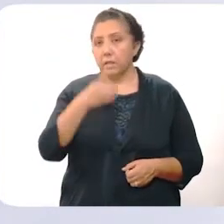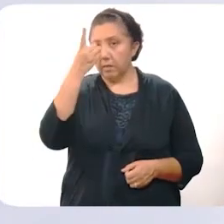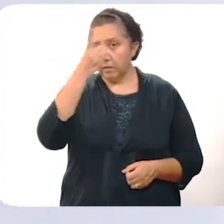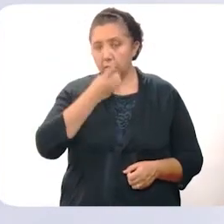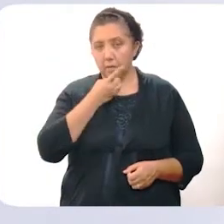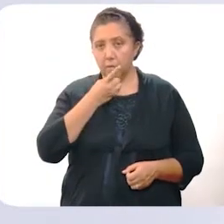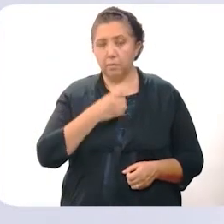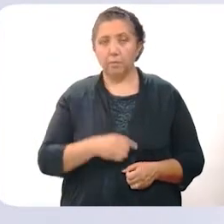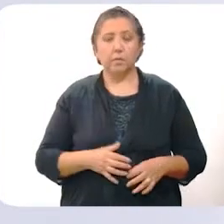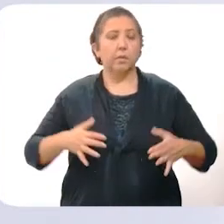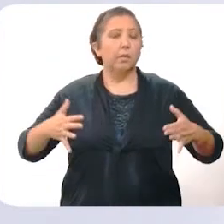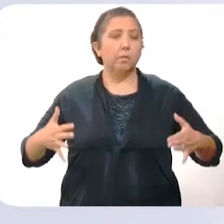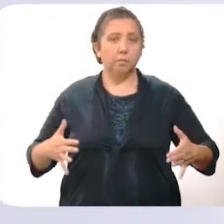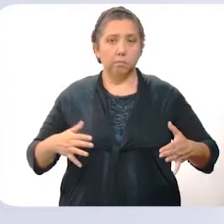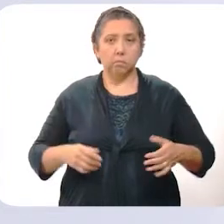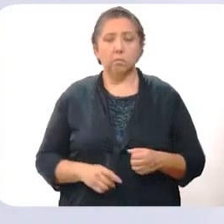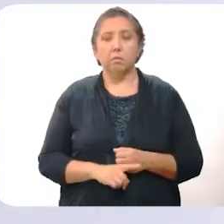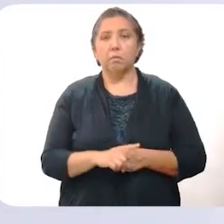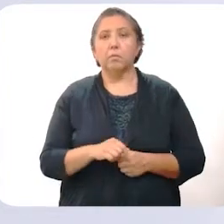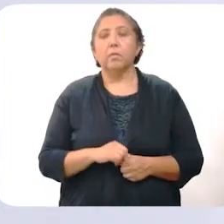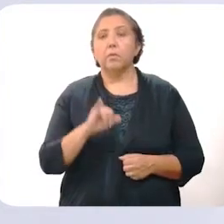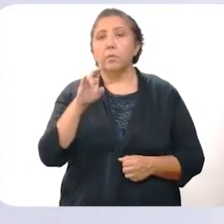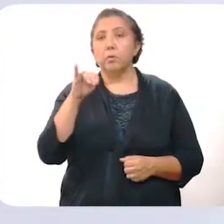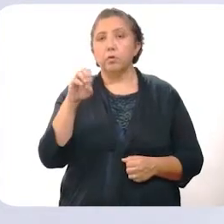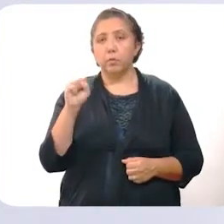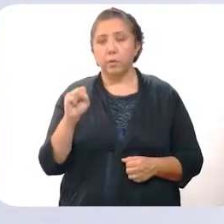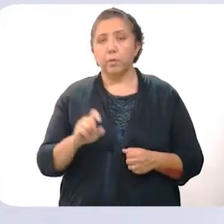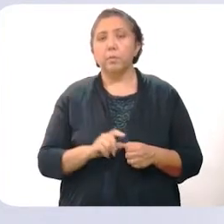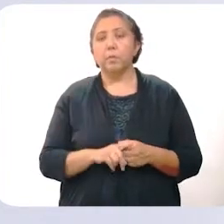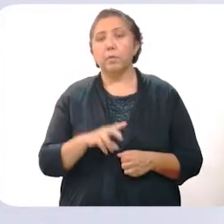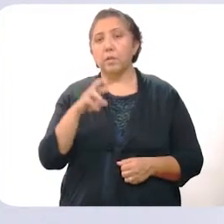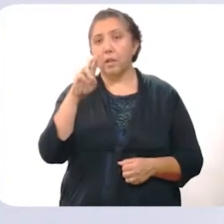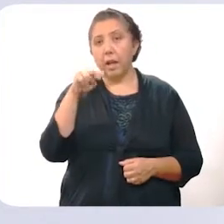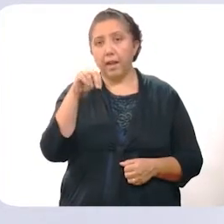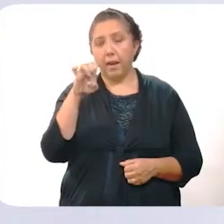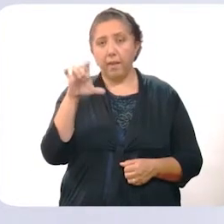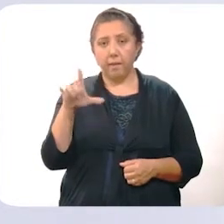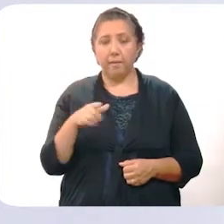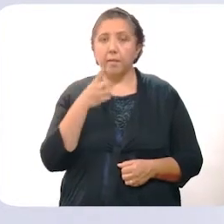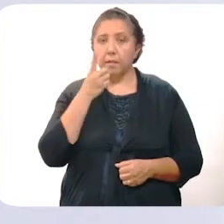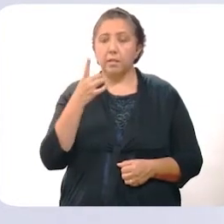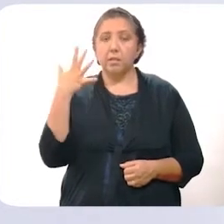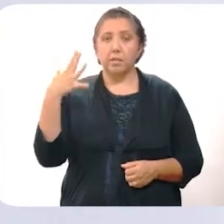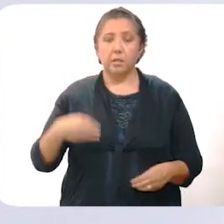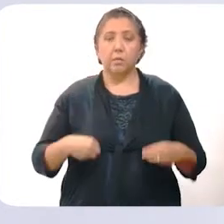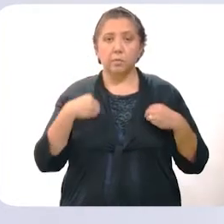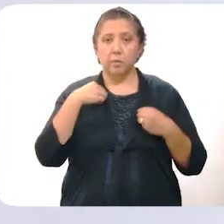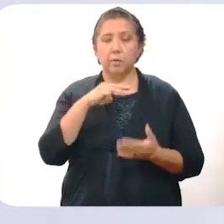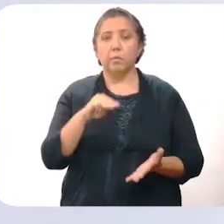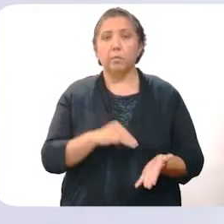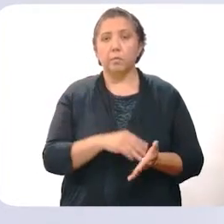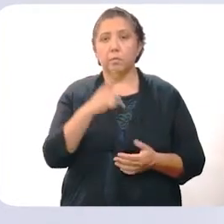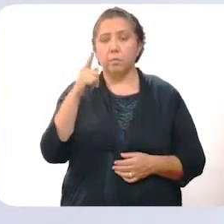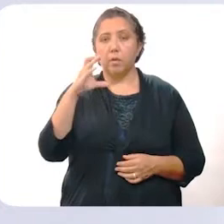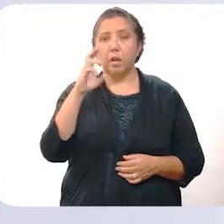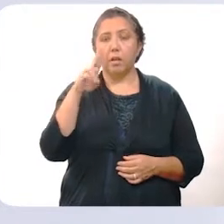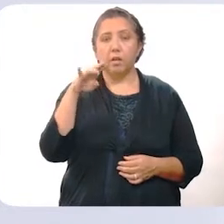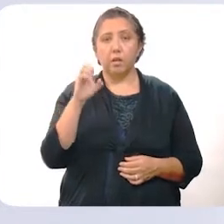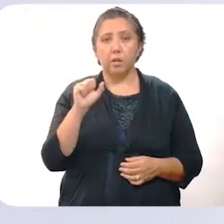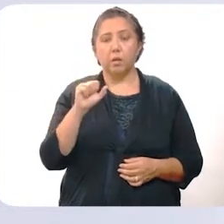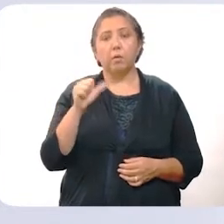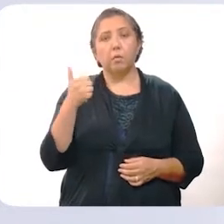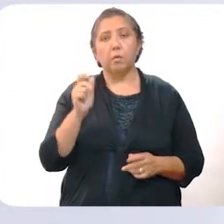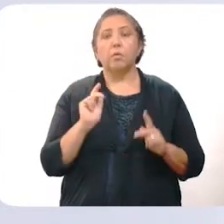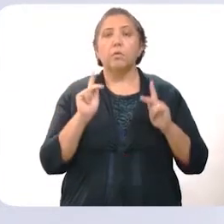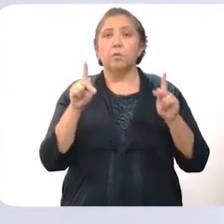diabetes mellitus, obesidad, inmunosupresión e insuficiencia renal crónica. 5 residían en Mérida, 1 en Acanqué, 1